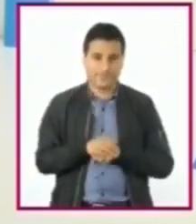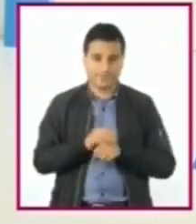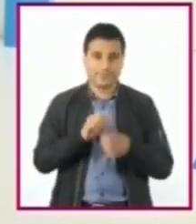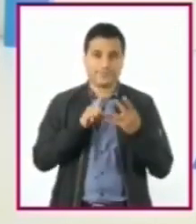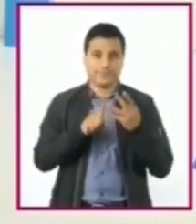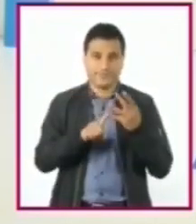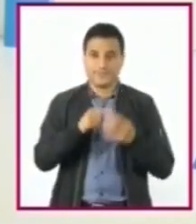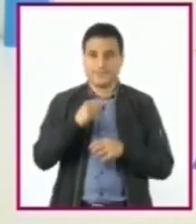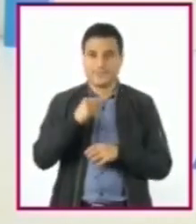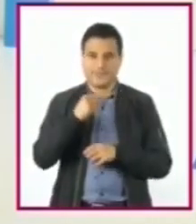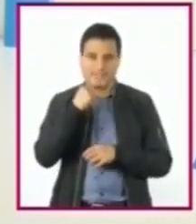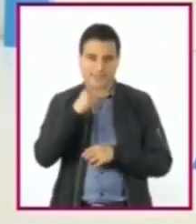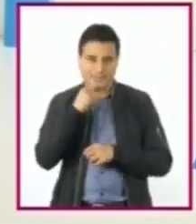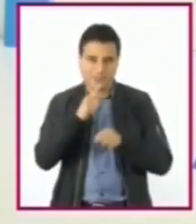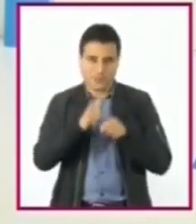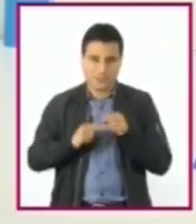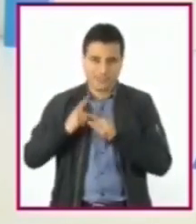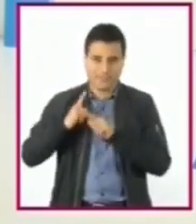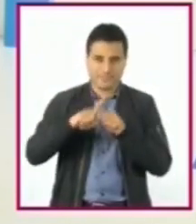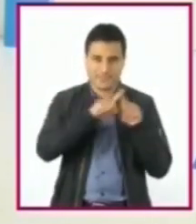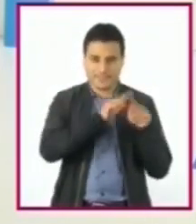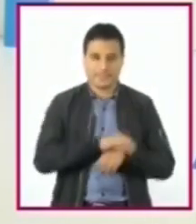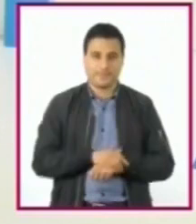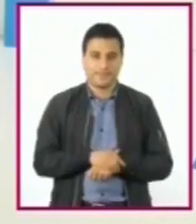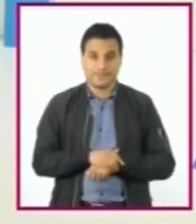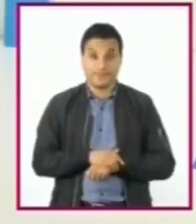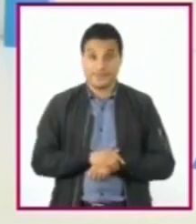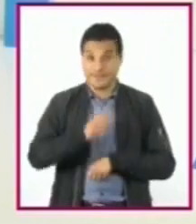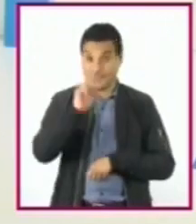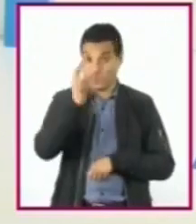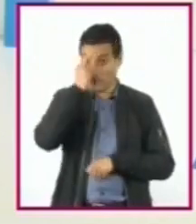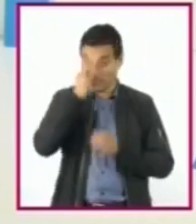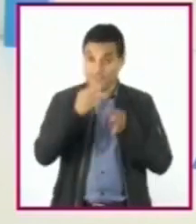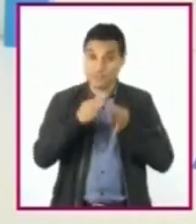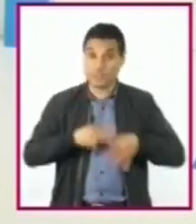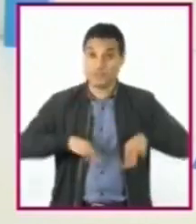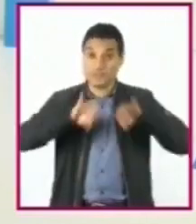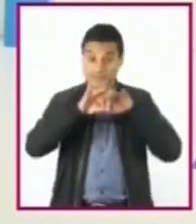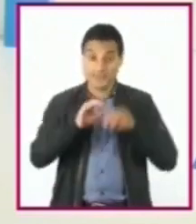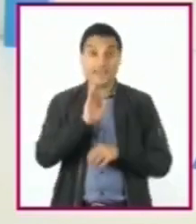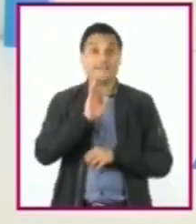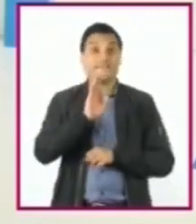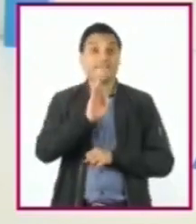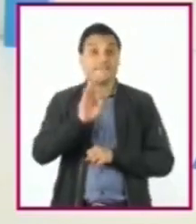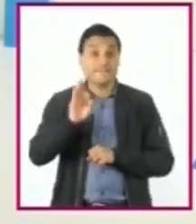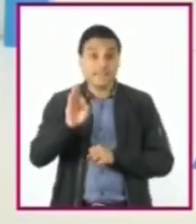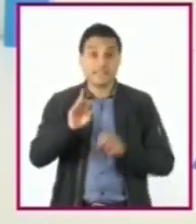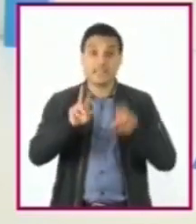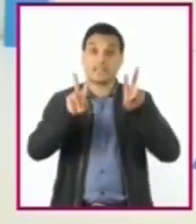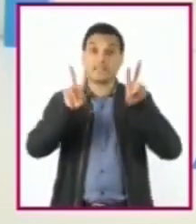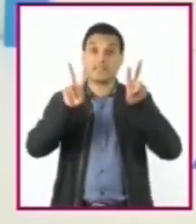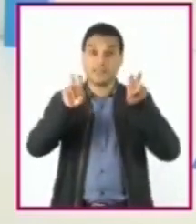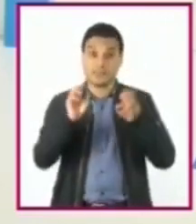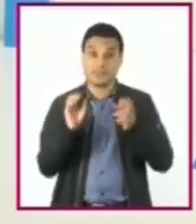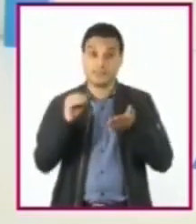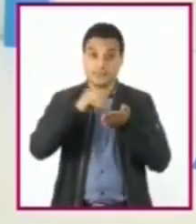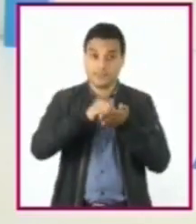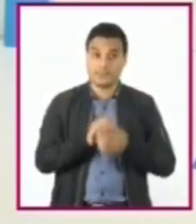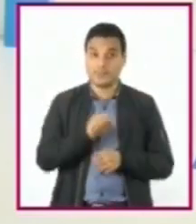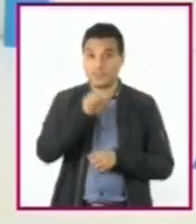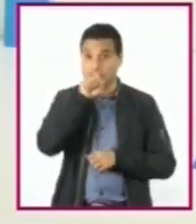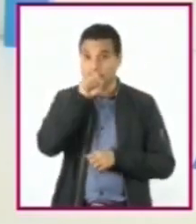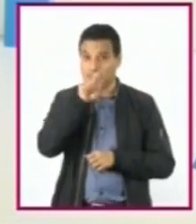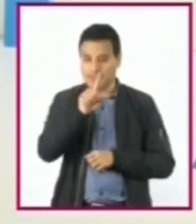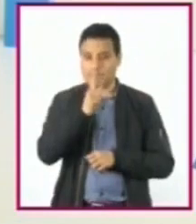4. Lápices de colores. Recuerden que es importante anotar la fecha y el tema de la sesión, así como los conceptos